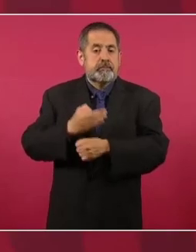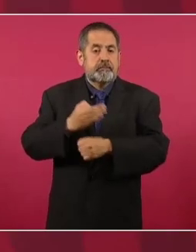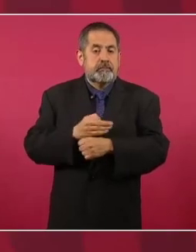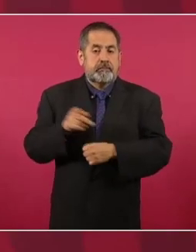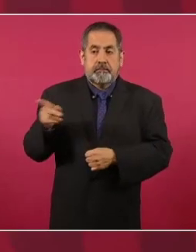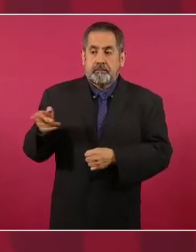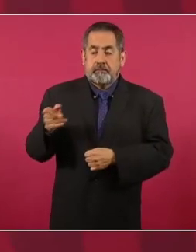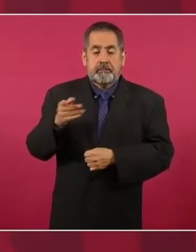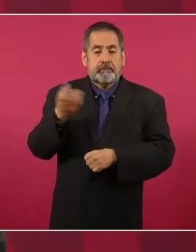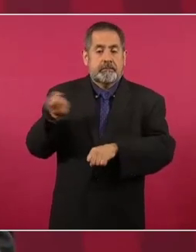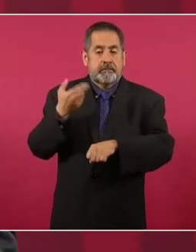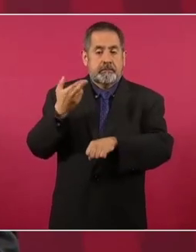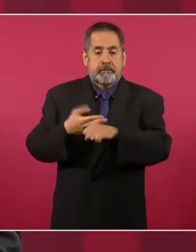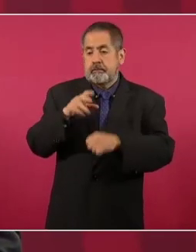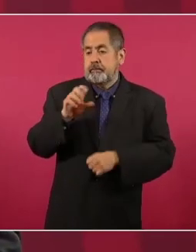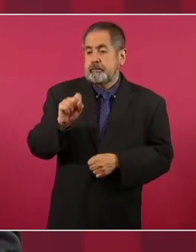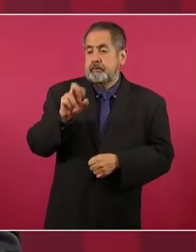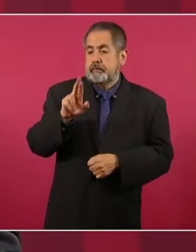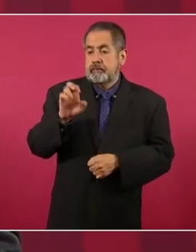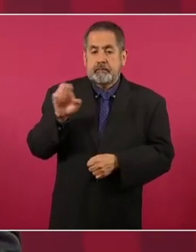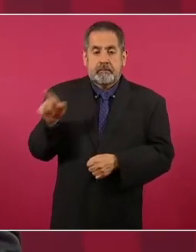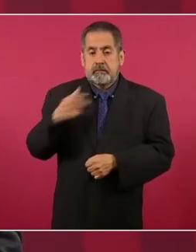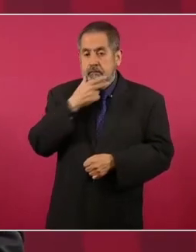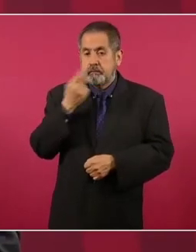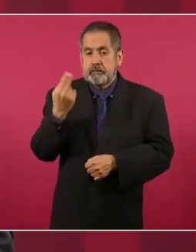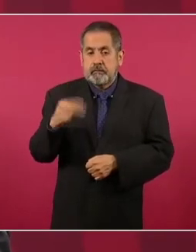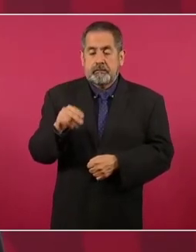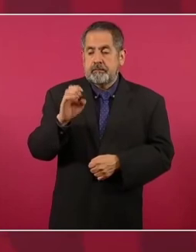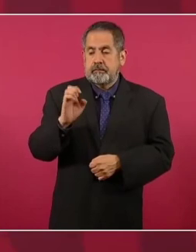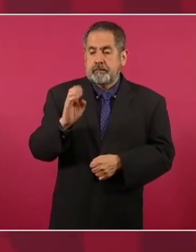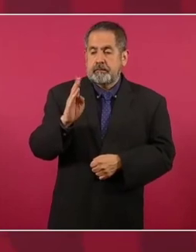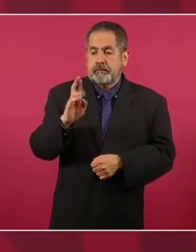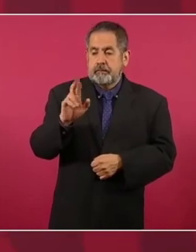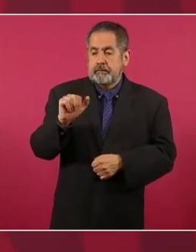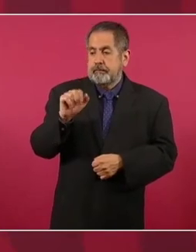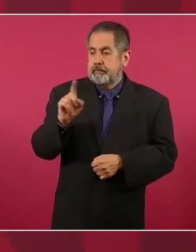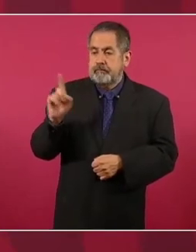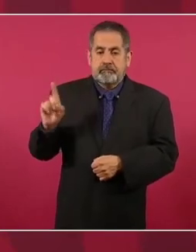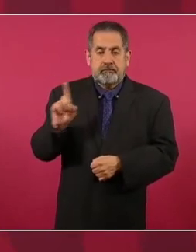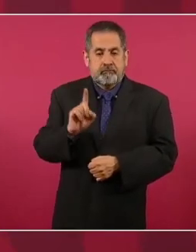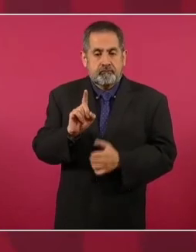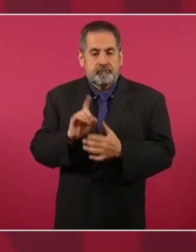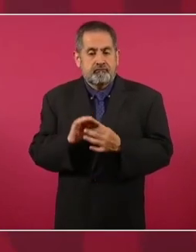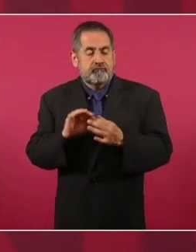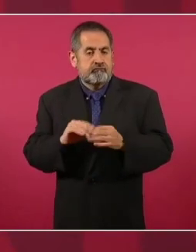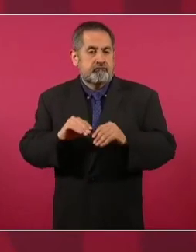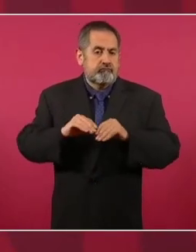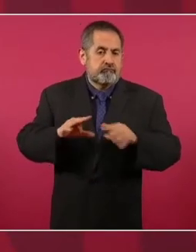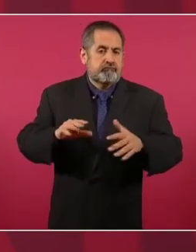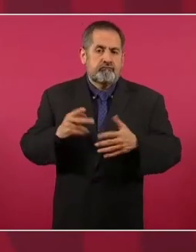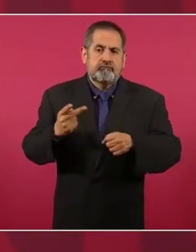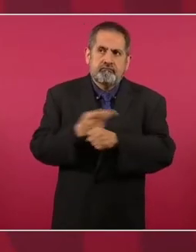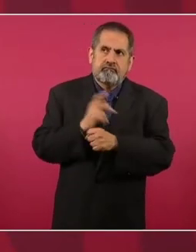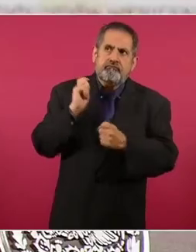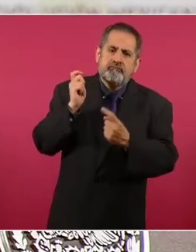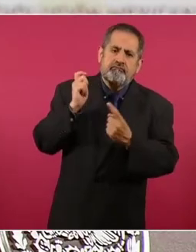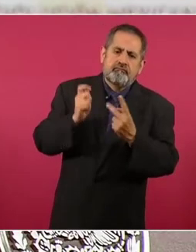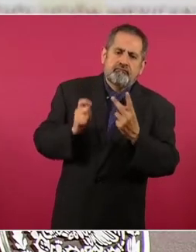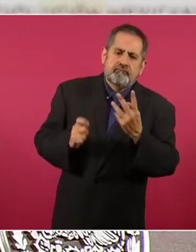el secretario de Relaciones Exteriores, Marcelo Ebrard, sobre los